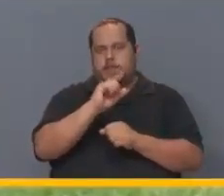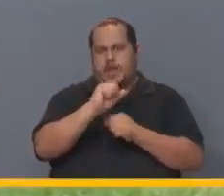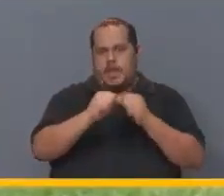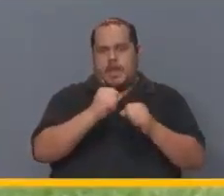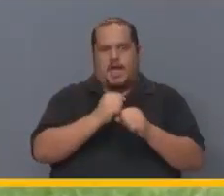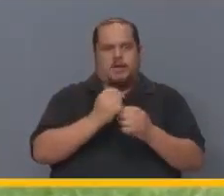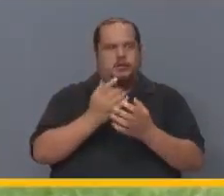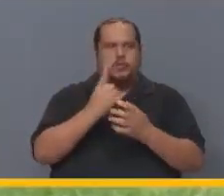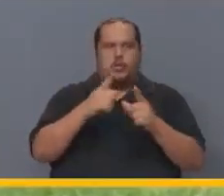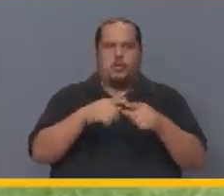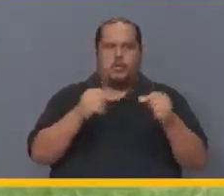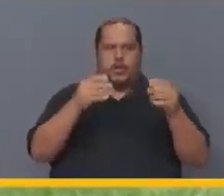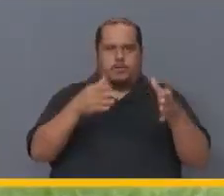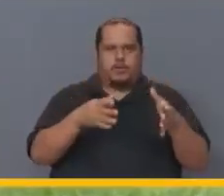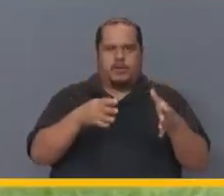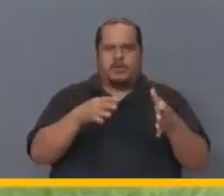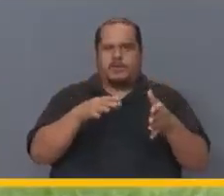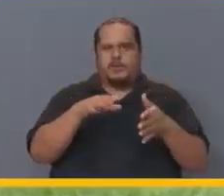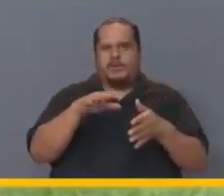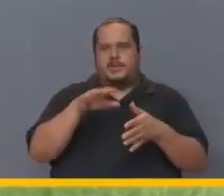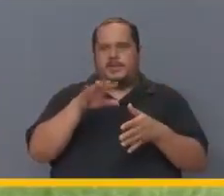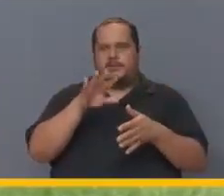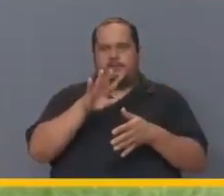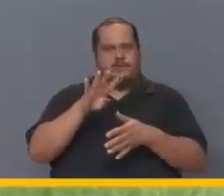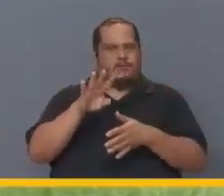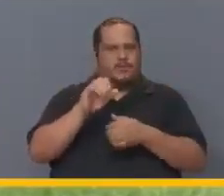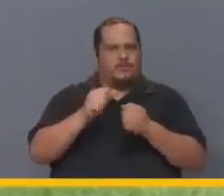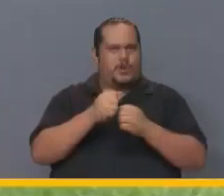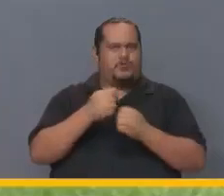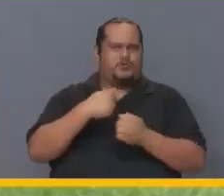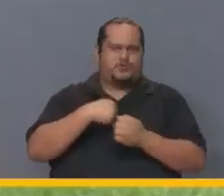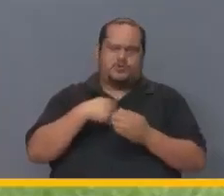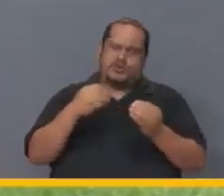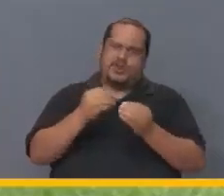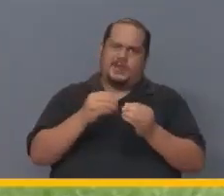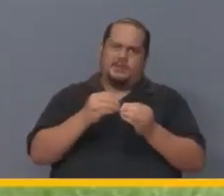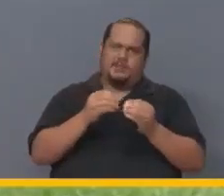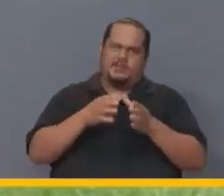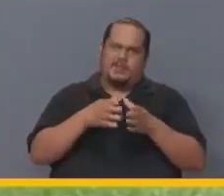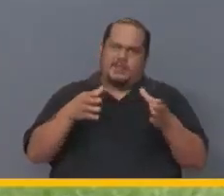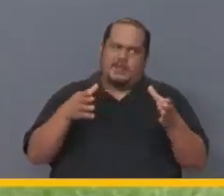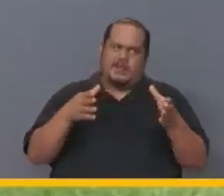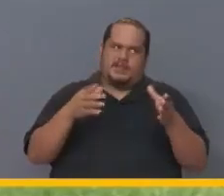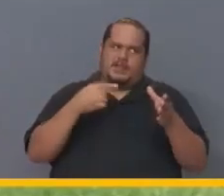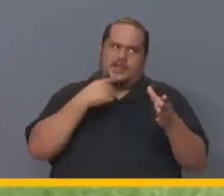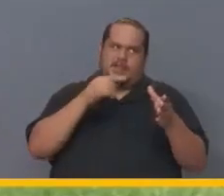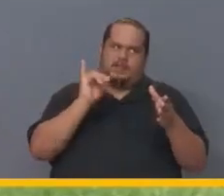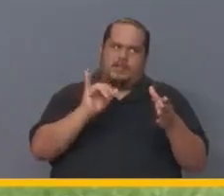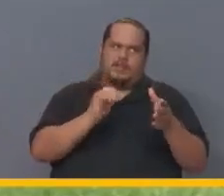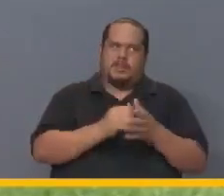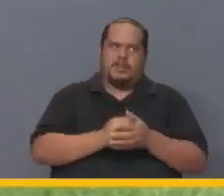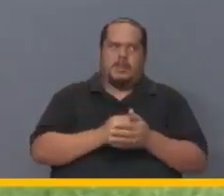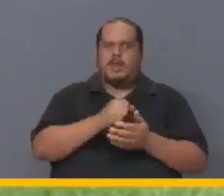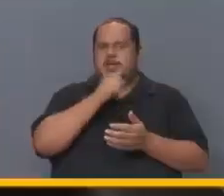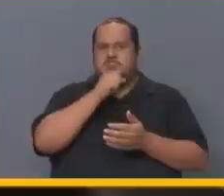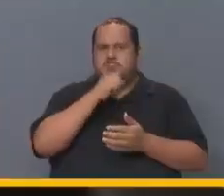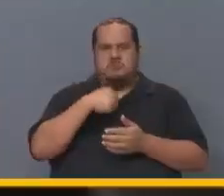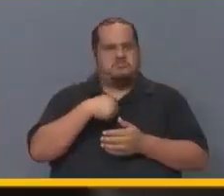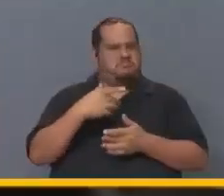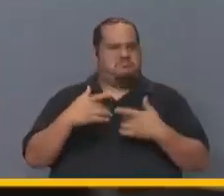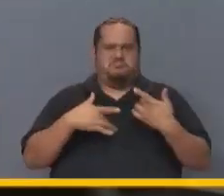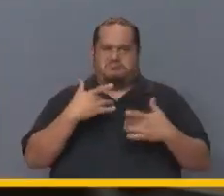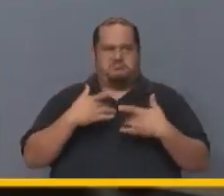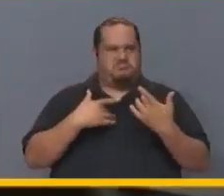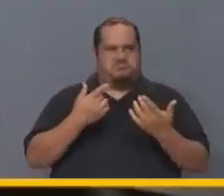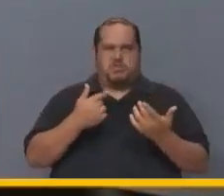japonés de 54, no hay otro. En mi posición creo que soy el más grande, porque vamos a decirlo así, viejo no me siento. Y